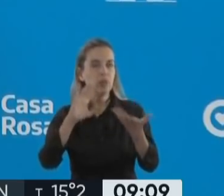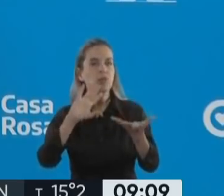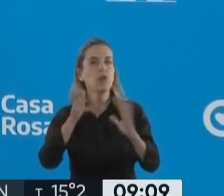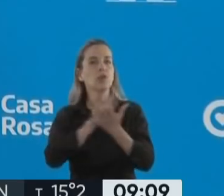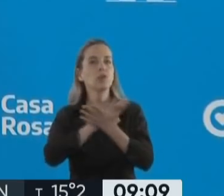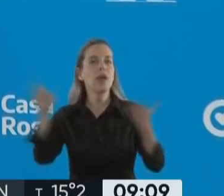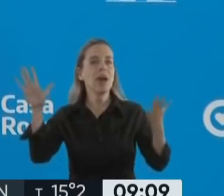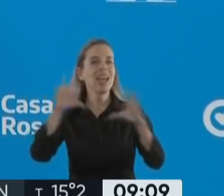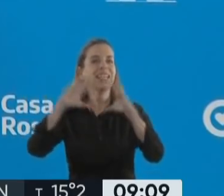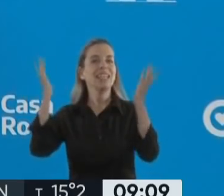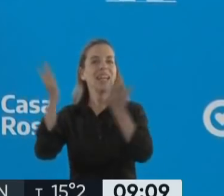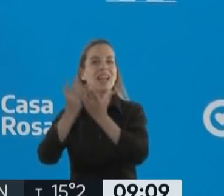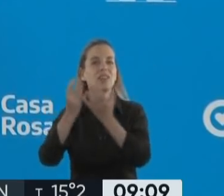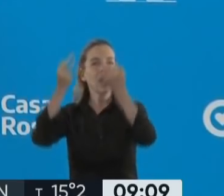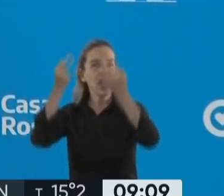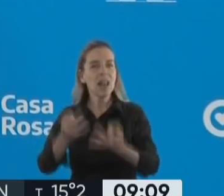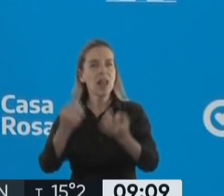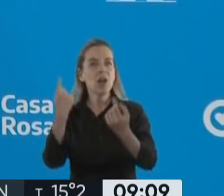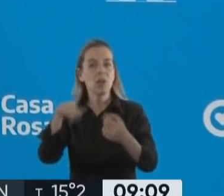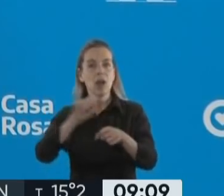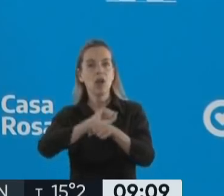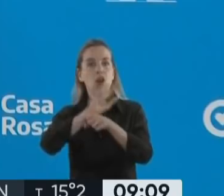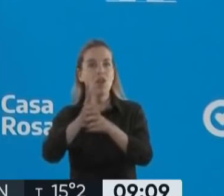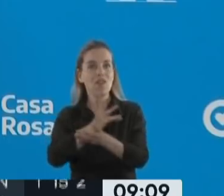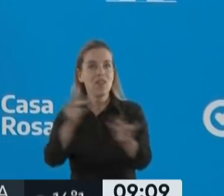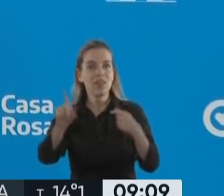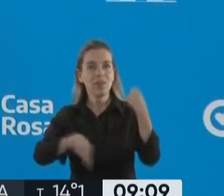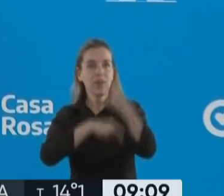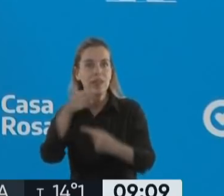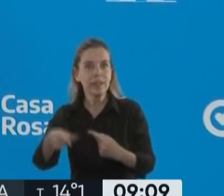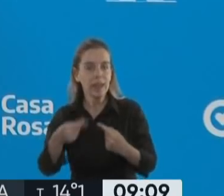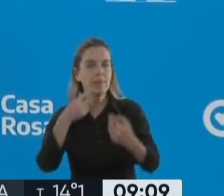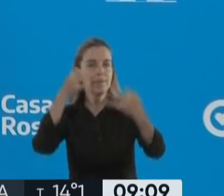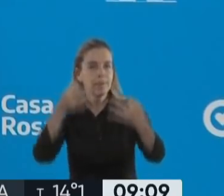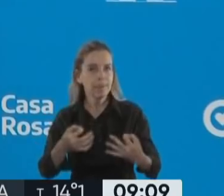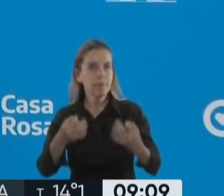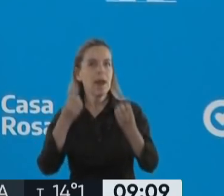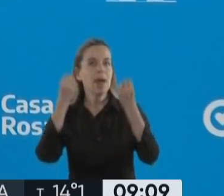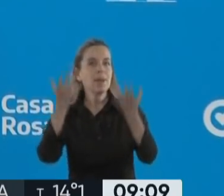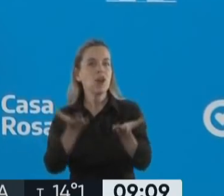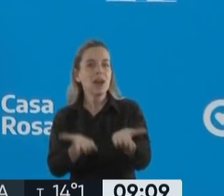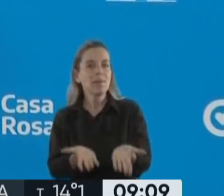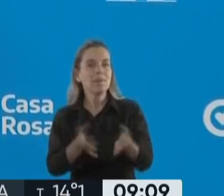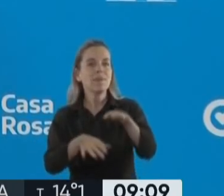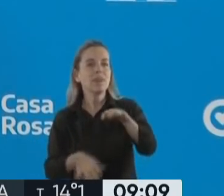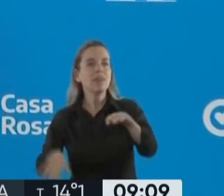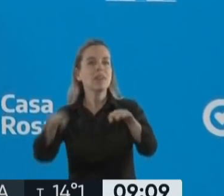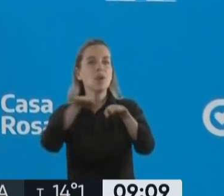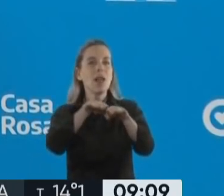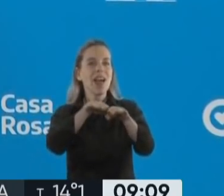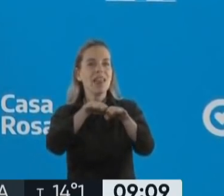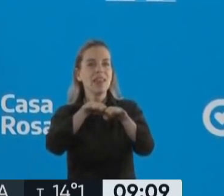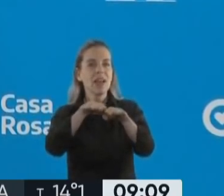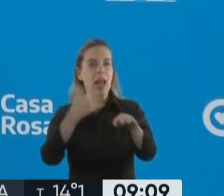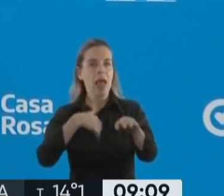que está surgiendo después de la pandemia no siga replicando las injusticias y las desigualdades del orden al cual todavía pertenecemos